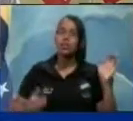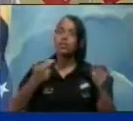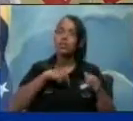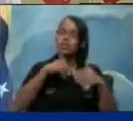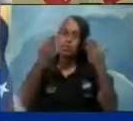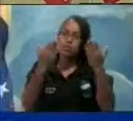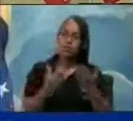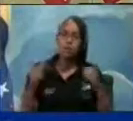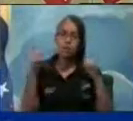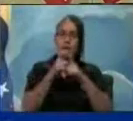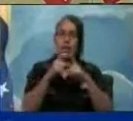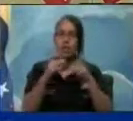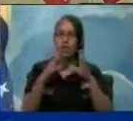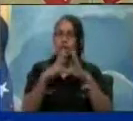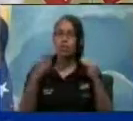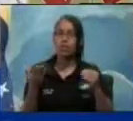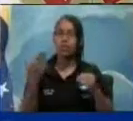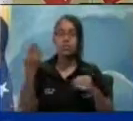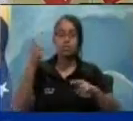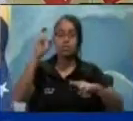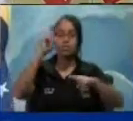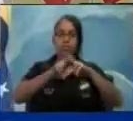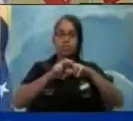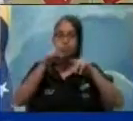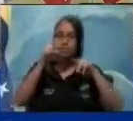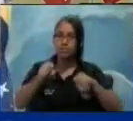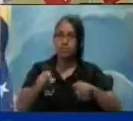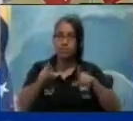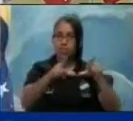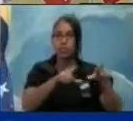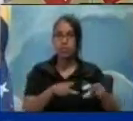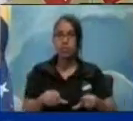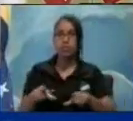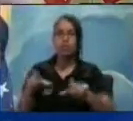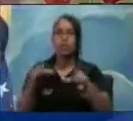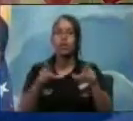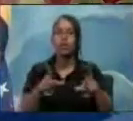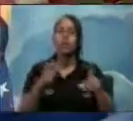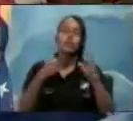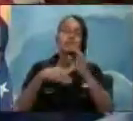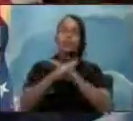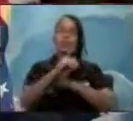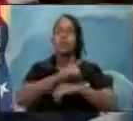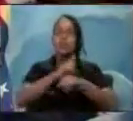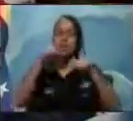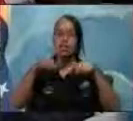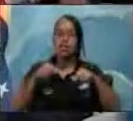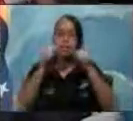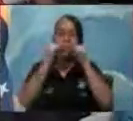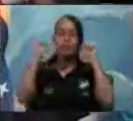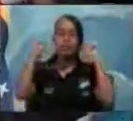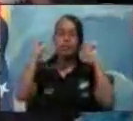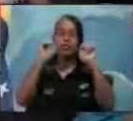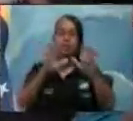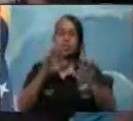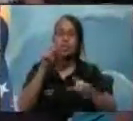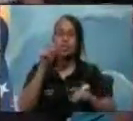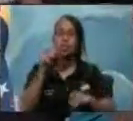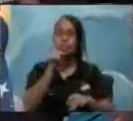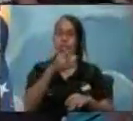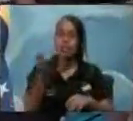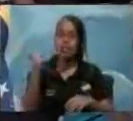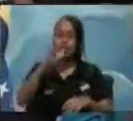palabra que todo el que se siente en estos santos butacones sale de aquí bendecido. Y ustedes que están en